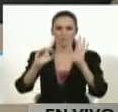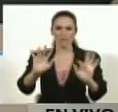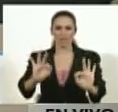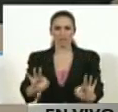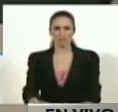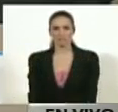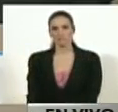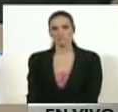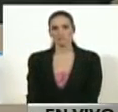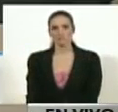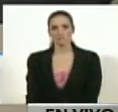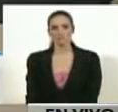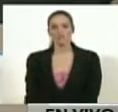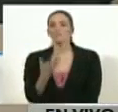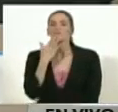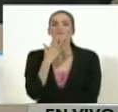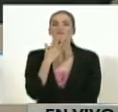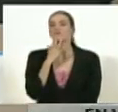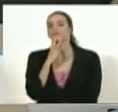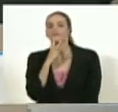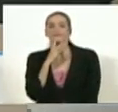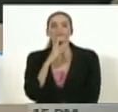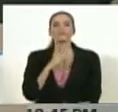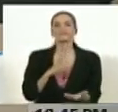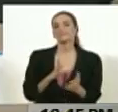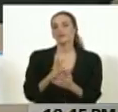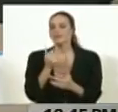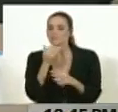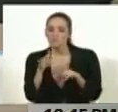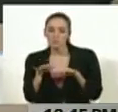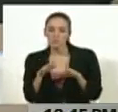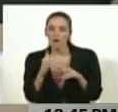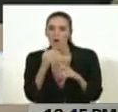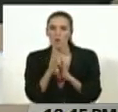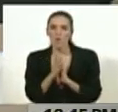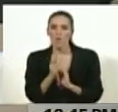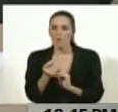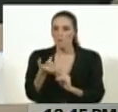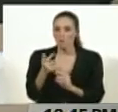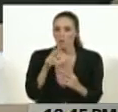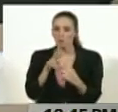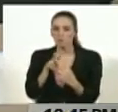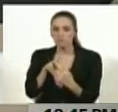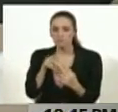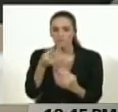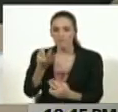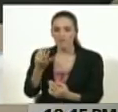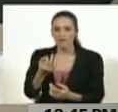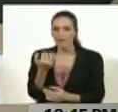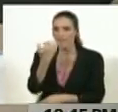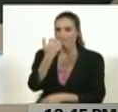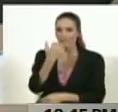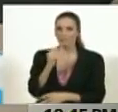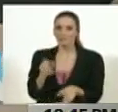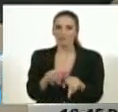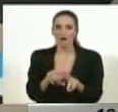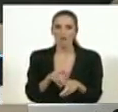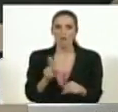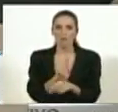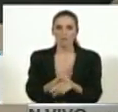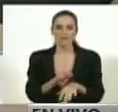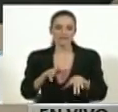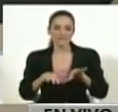inventamos no acudimos a Fuentes digamos poco rigurosas que lo que dan es risa como las que usa el